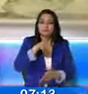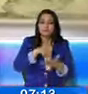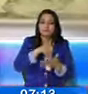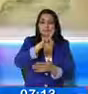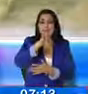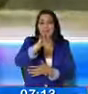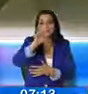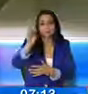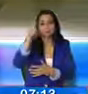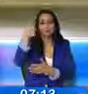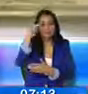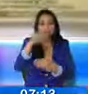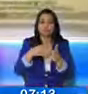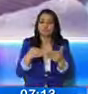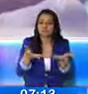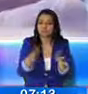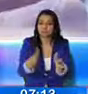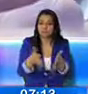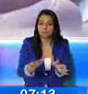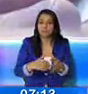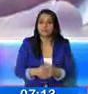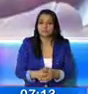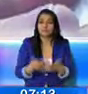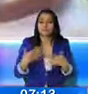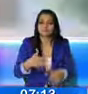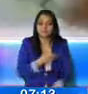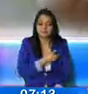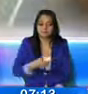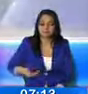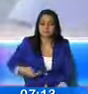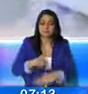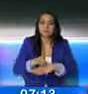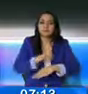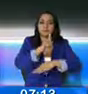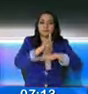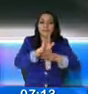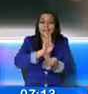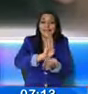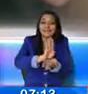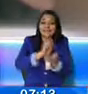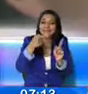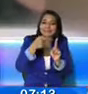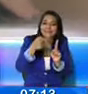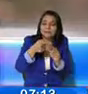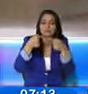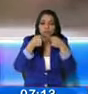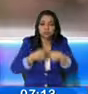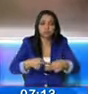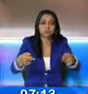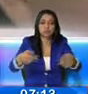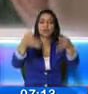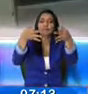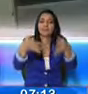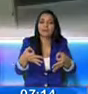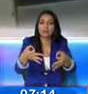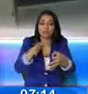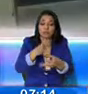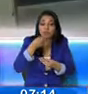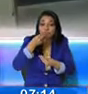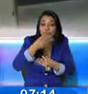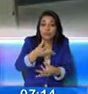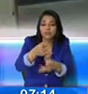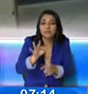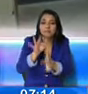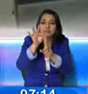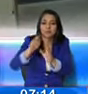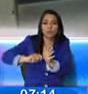millones de dólares. Así lo confirmó el presidente del directorio del IES, Richard Espinosa, tras el informe especial emitido por la